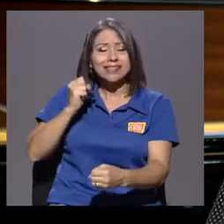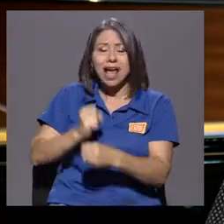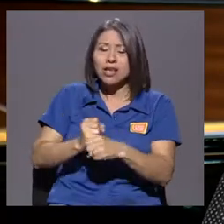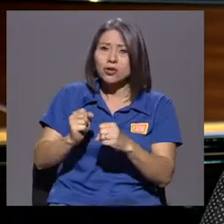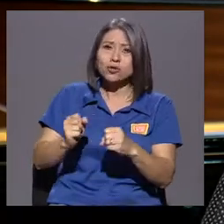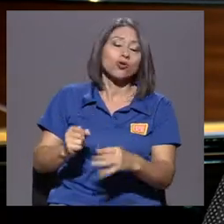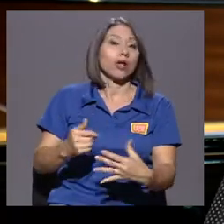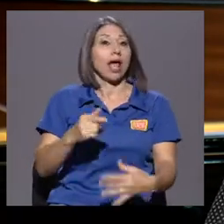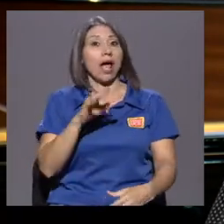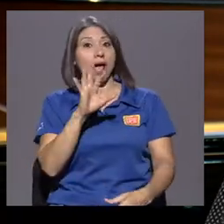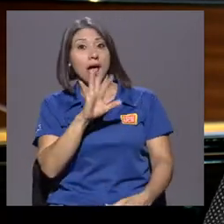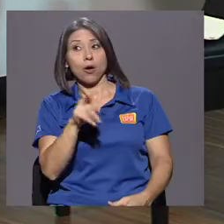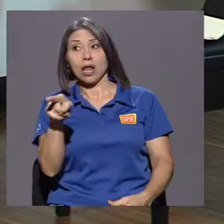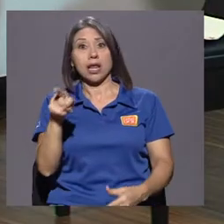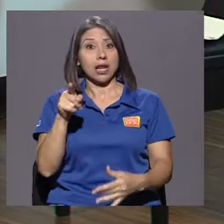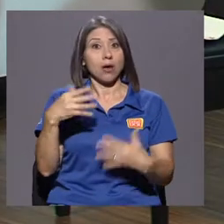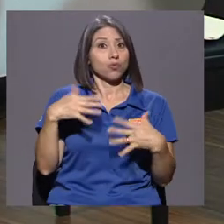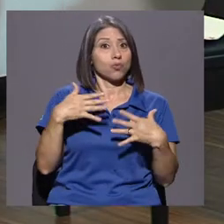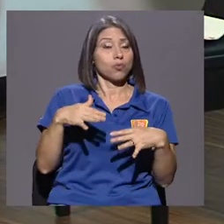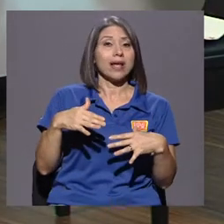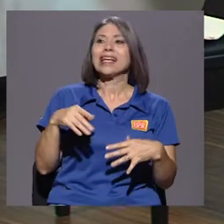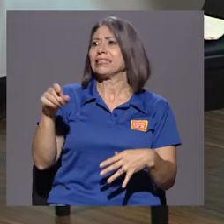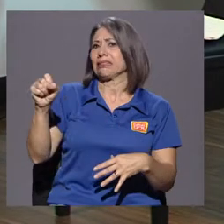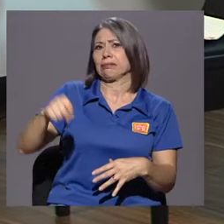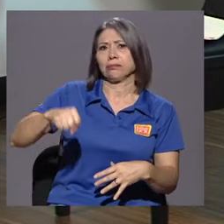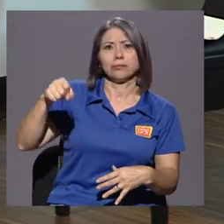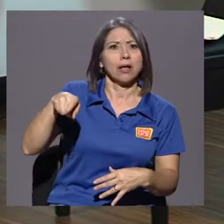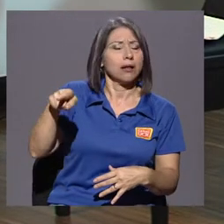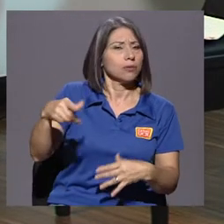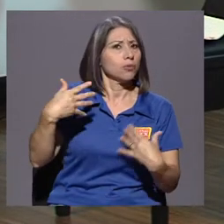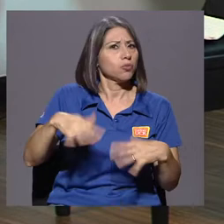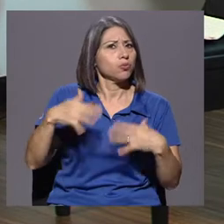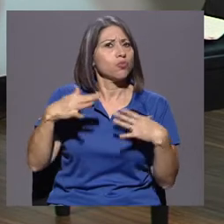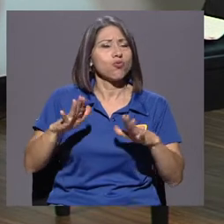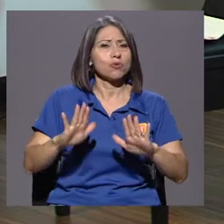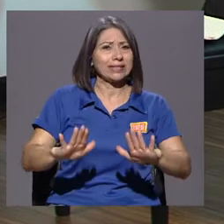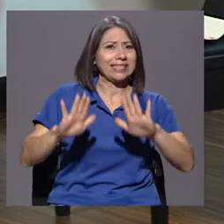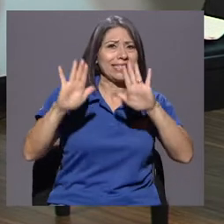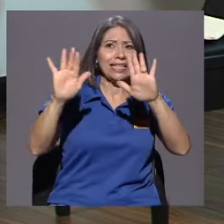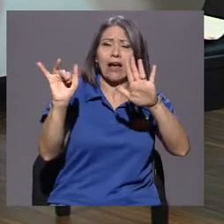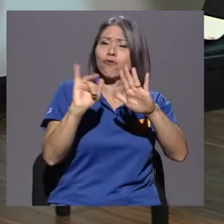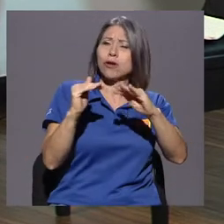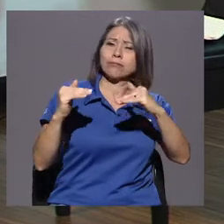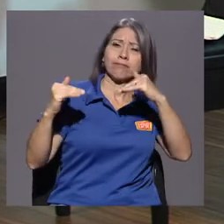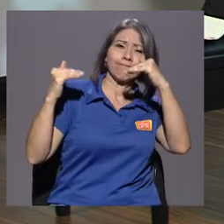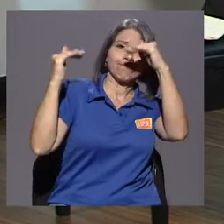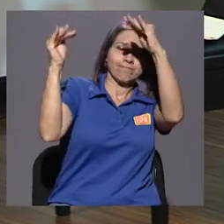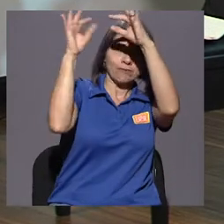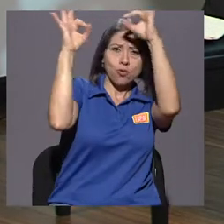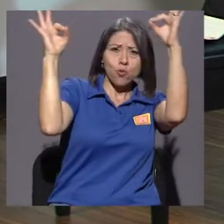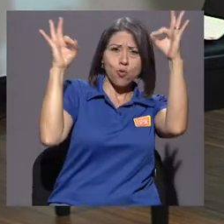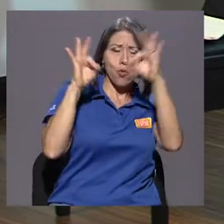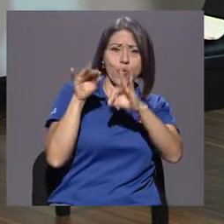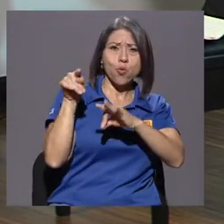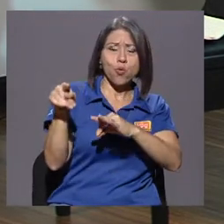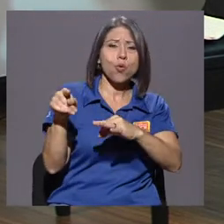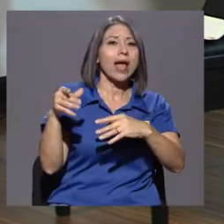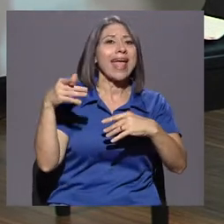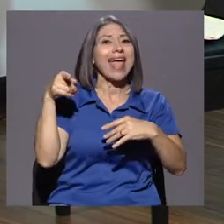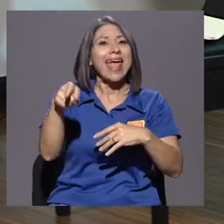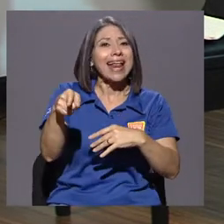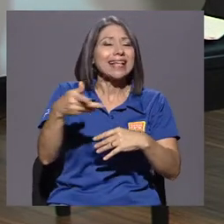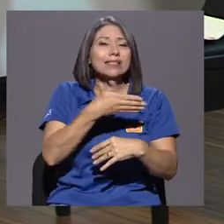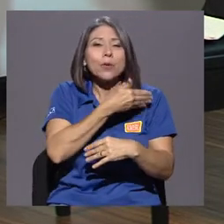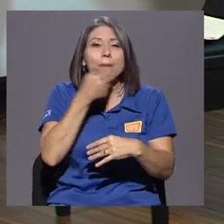no maestro hoffman eso fue un titán fue un coloso fue de cesc ha sido por mucho